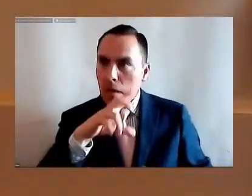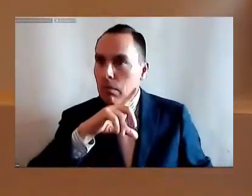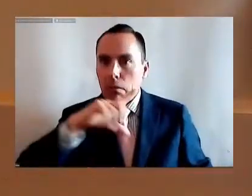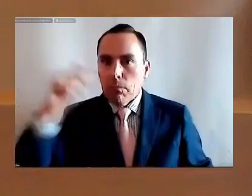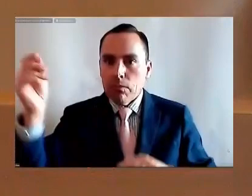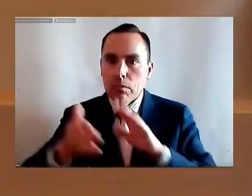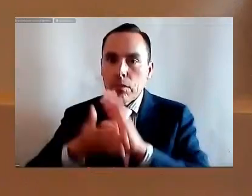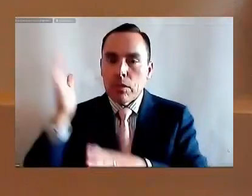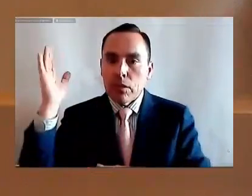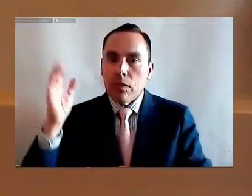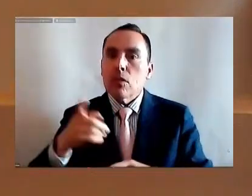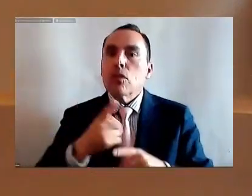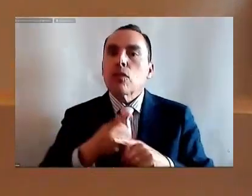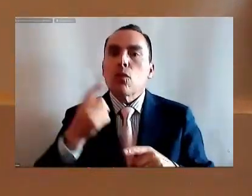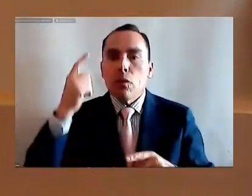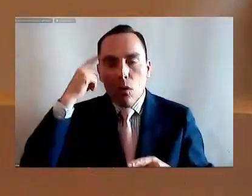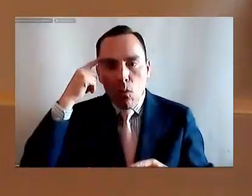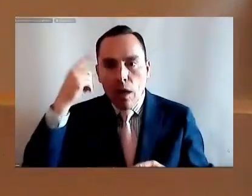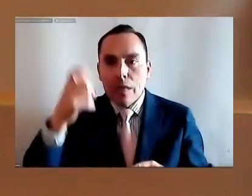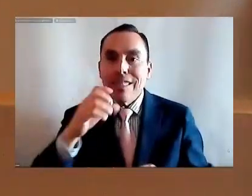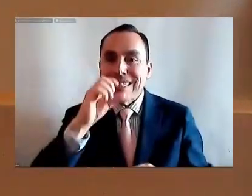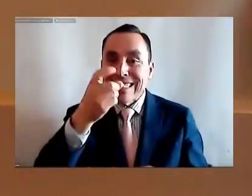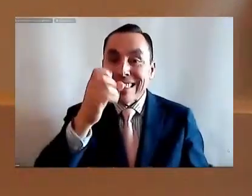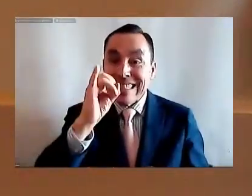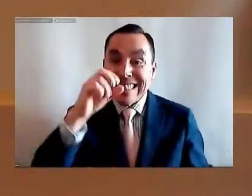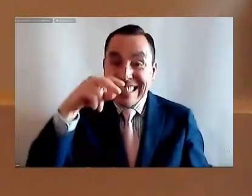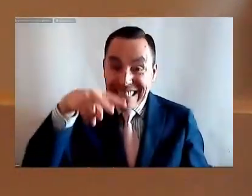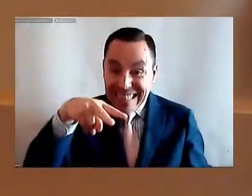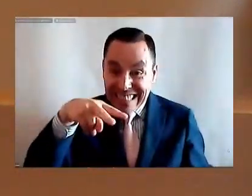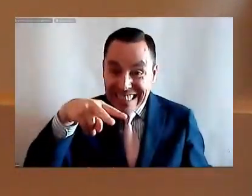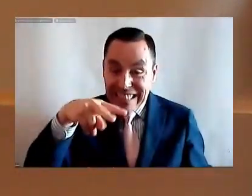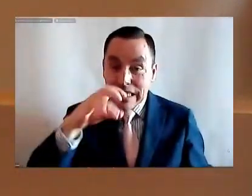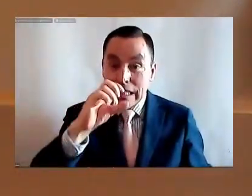guaguas. Si tú le das gin a un bebé, deja de llorar.